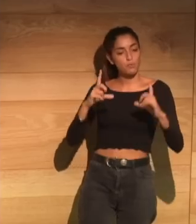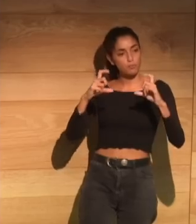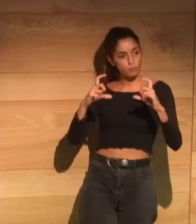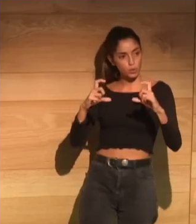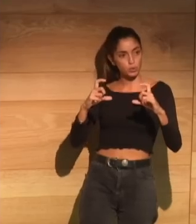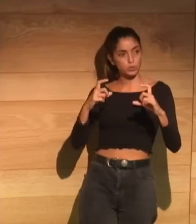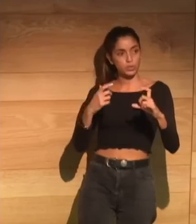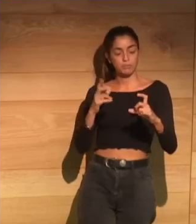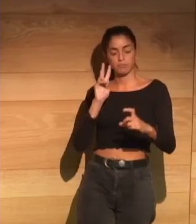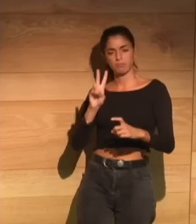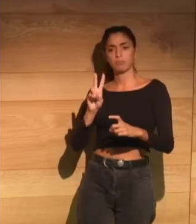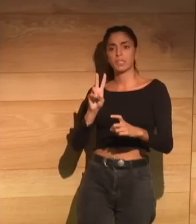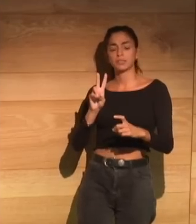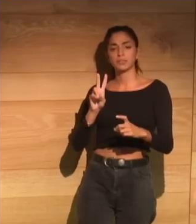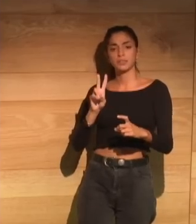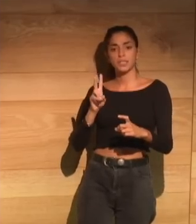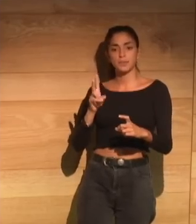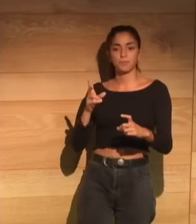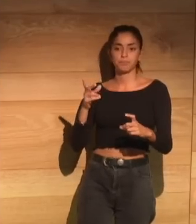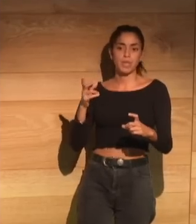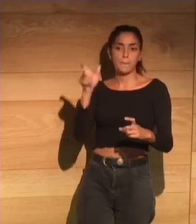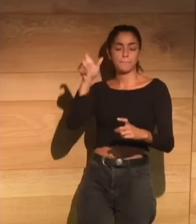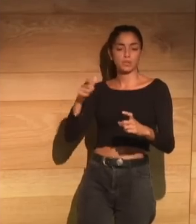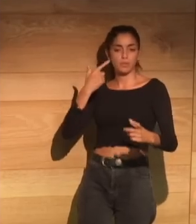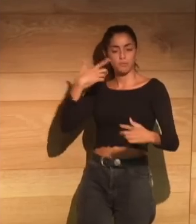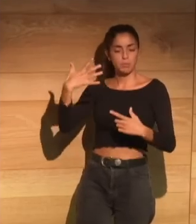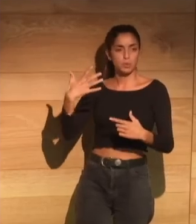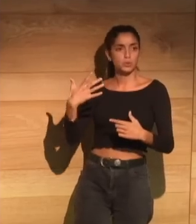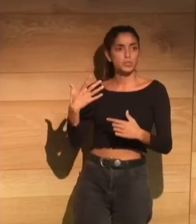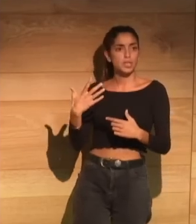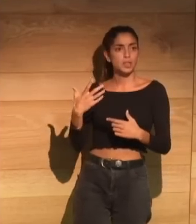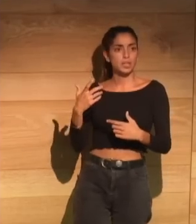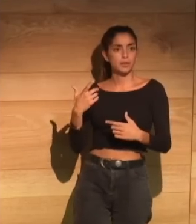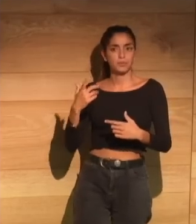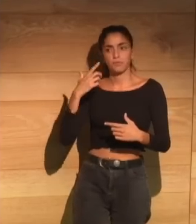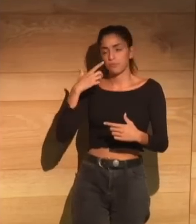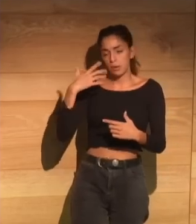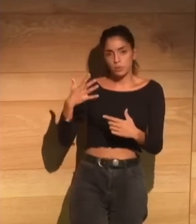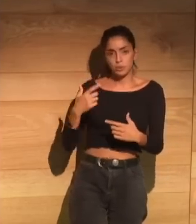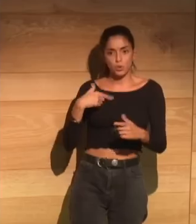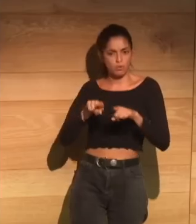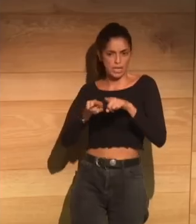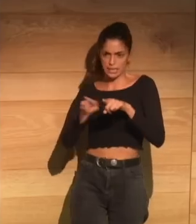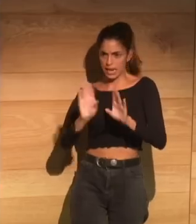visto alguna vez alguno de estos artistas absolutamente maravillosos, a los que no voy a criticar en absoluto,